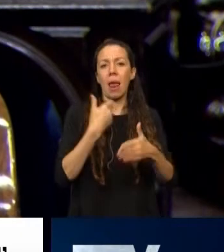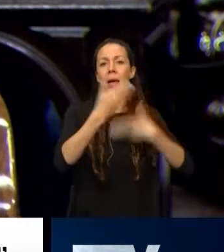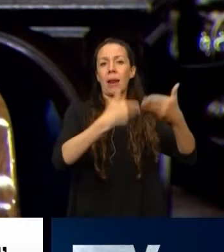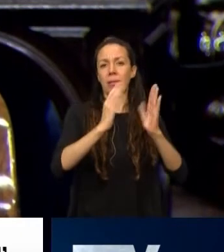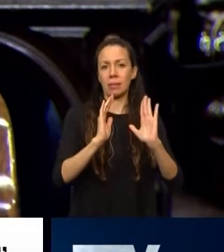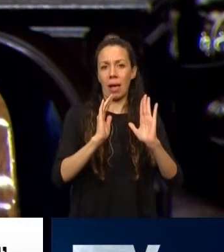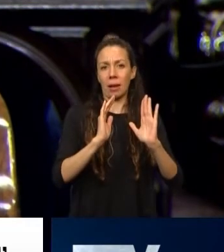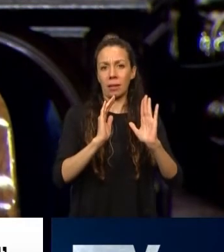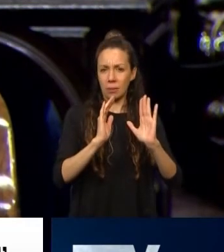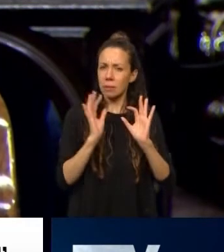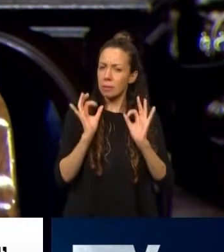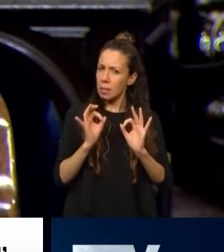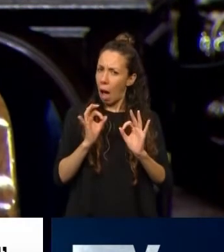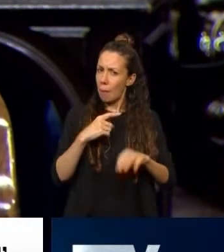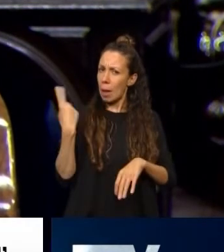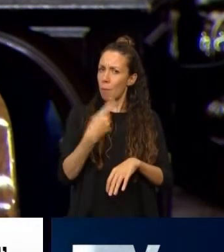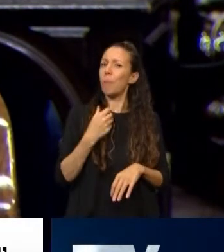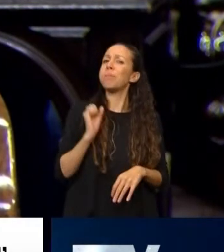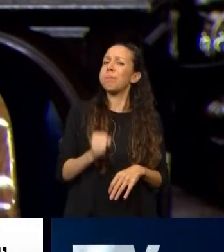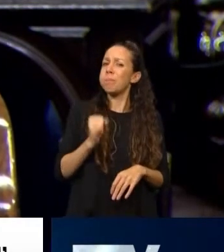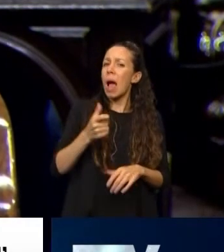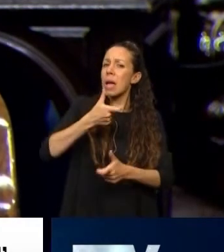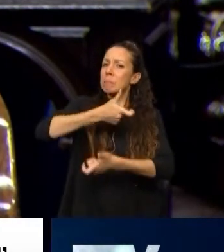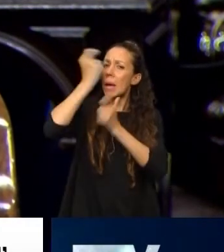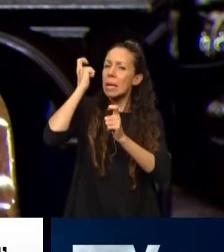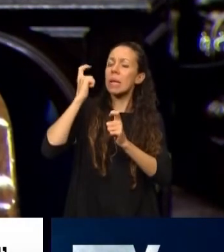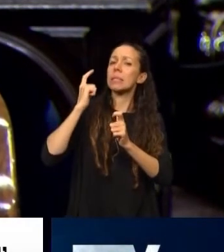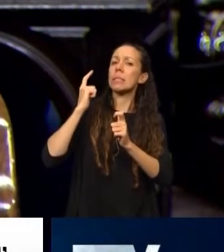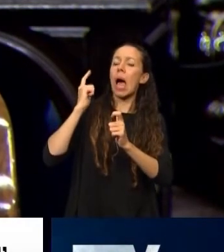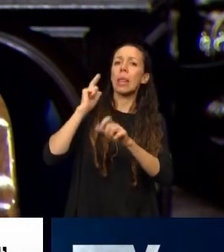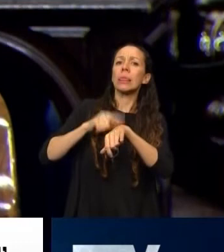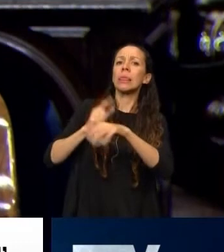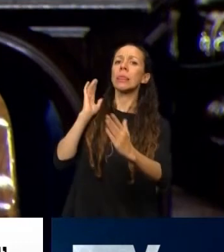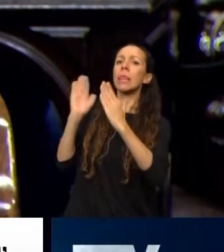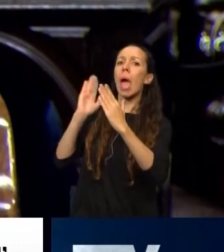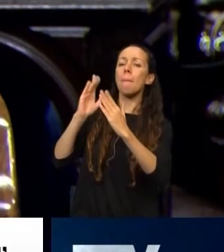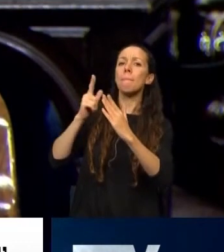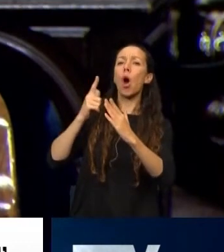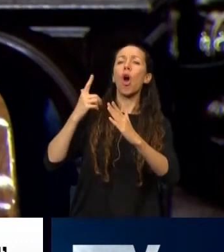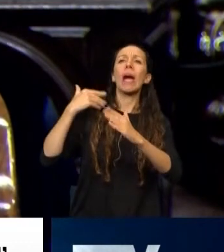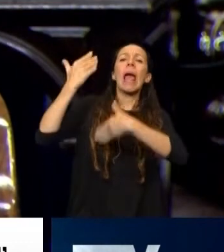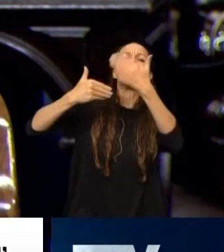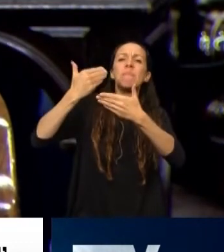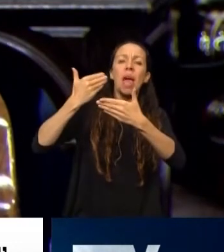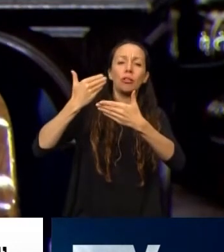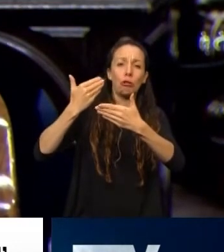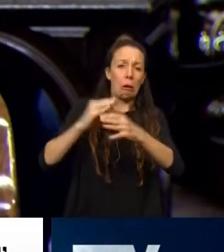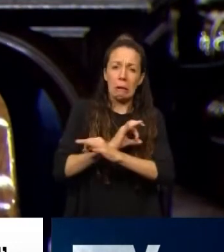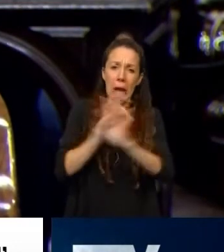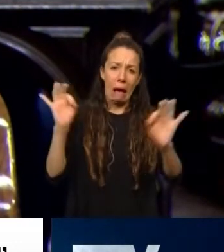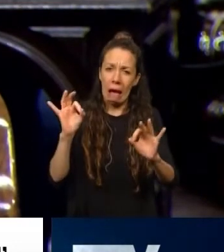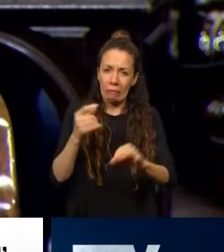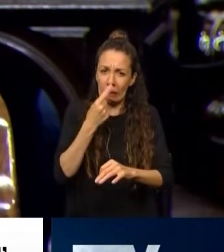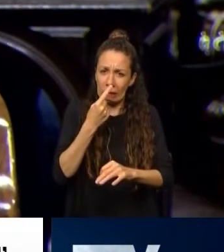muchos periodos vivimos periodos de que la palabra crecimiento no estaba en la agenda política. Porque no hay crecimiento con